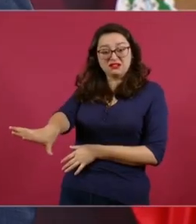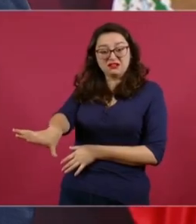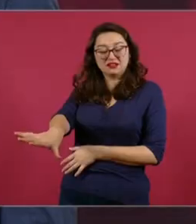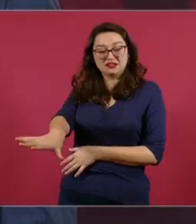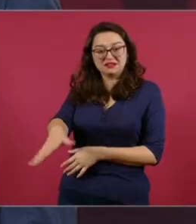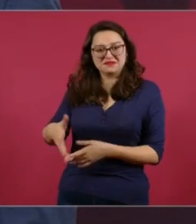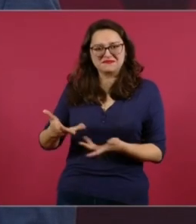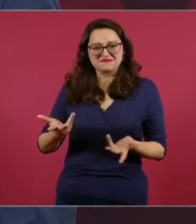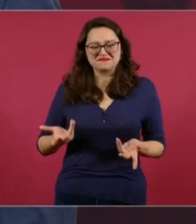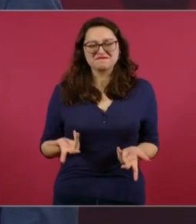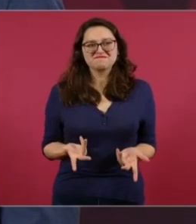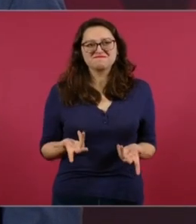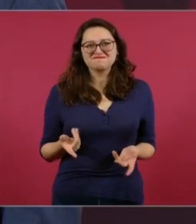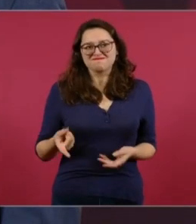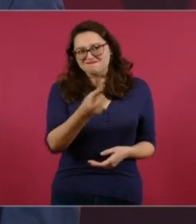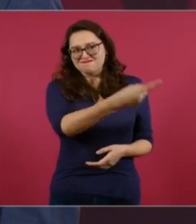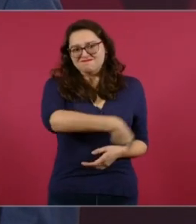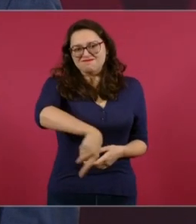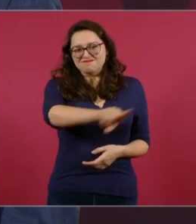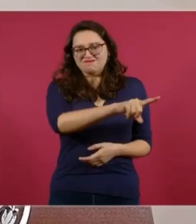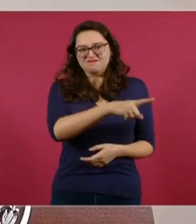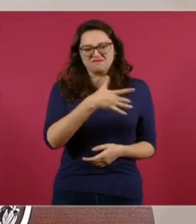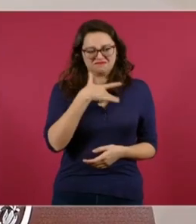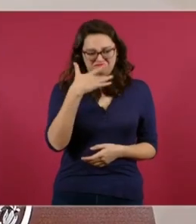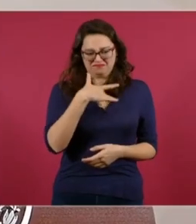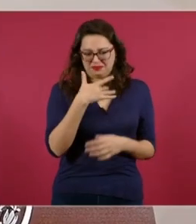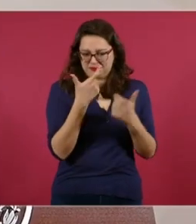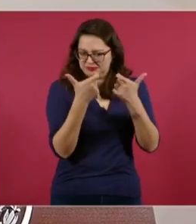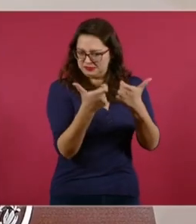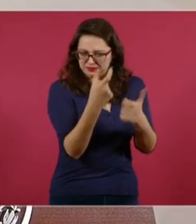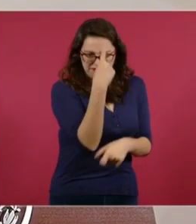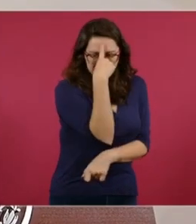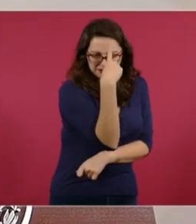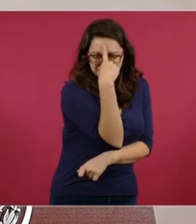los que tienen como Dios al dinero?